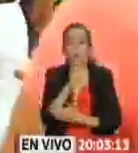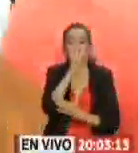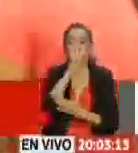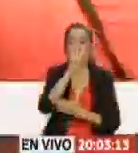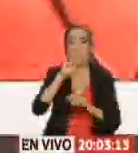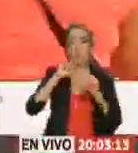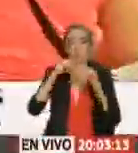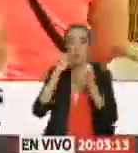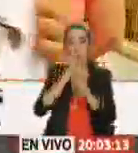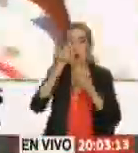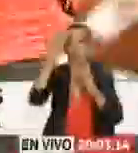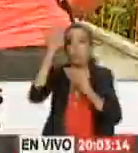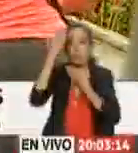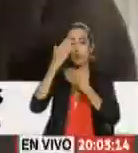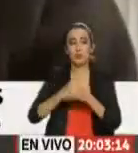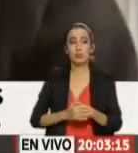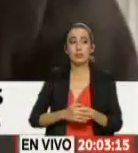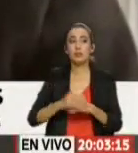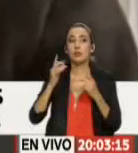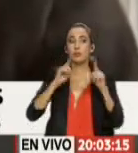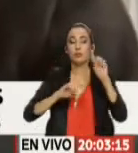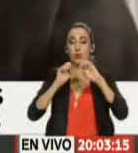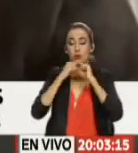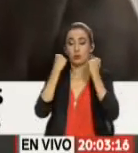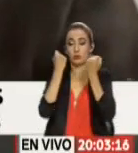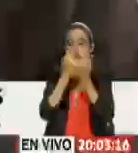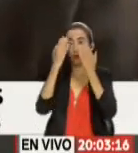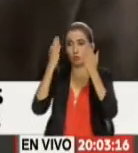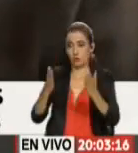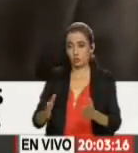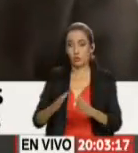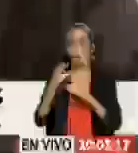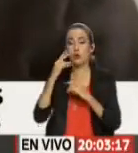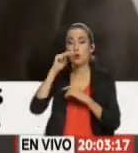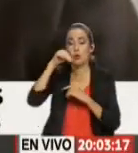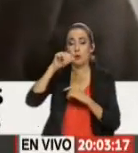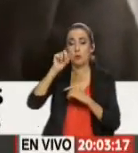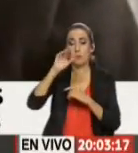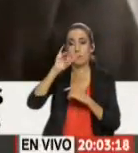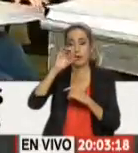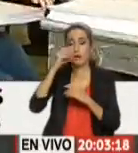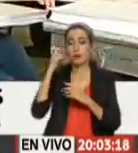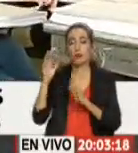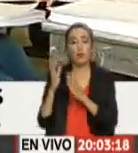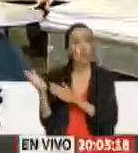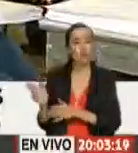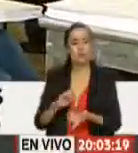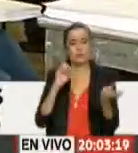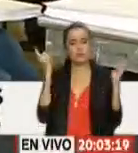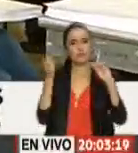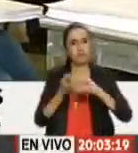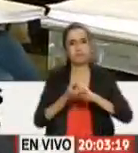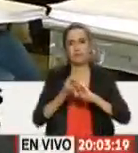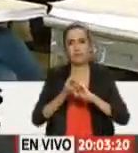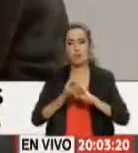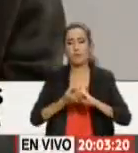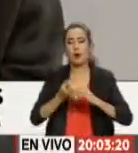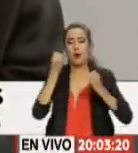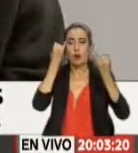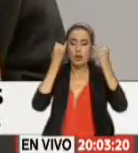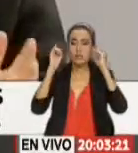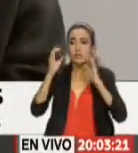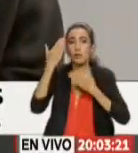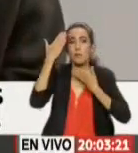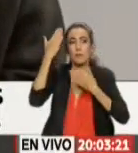políticos obtuvieron una alcaldía. Para el sociólogo Mario Hunda, estas elecciones significaron una reconfiguración en el mapa político del país.